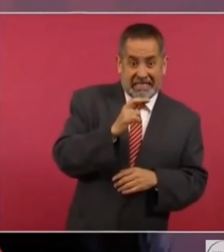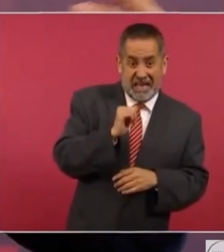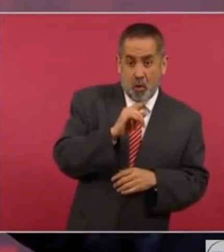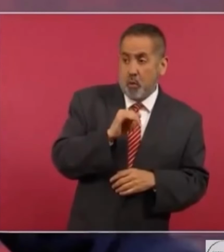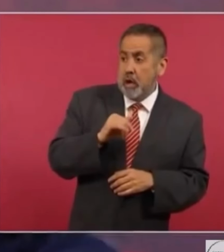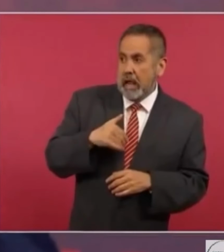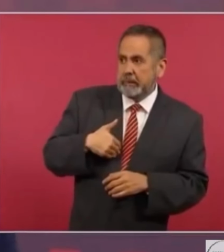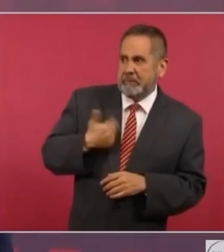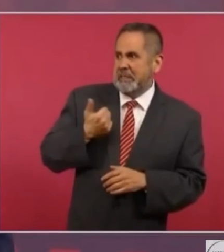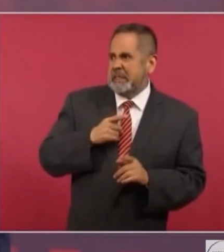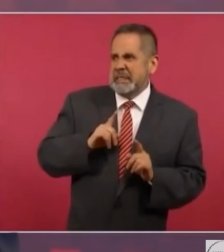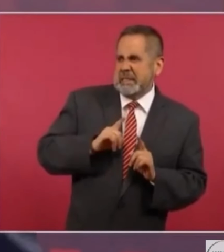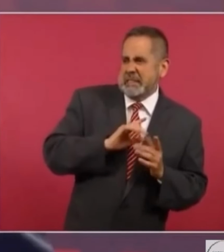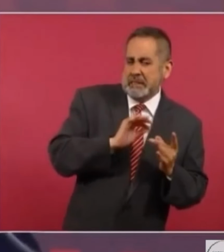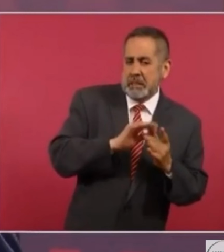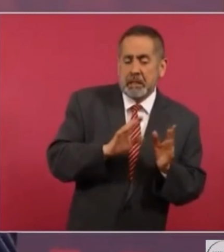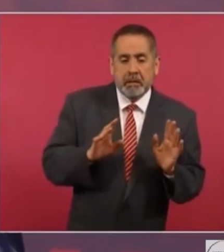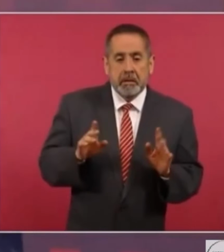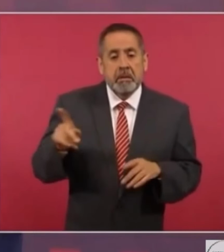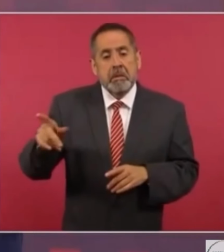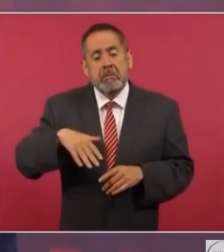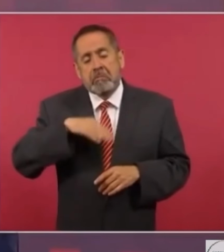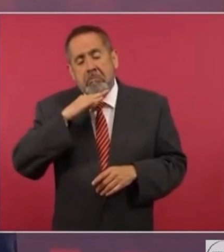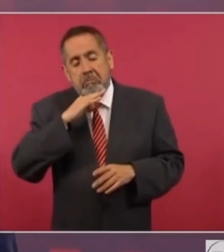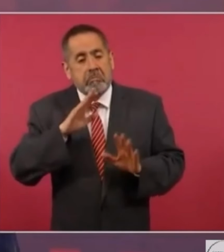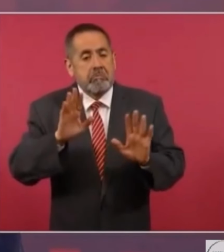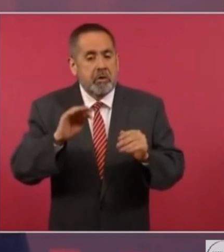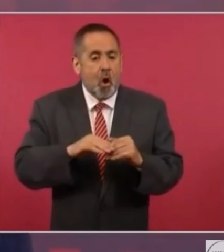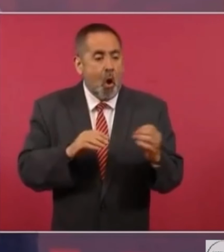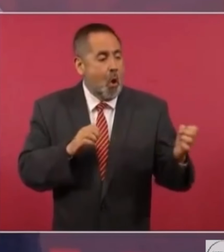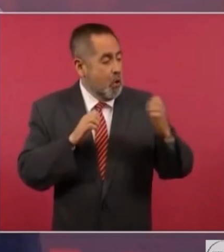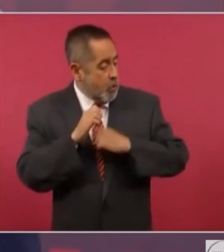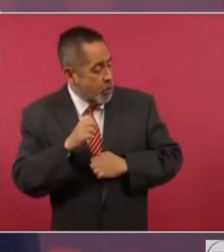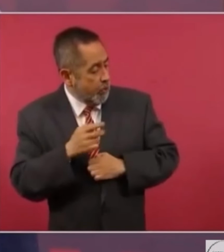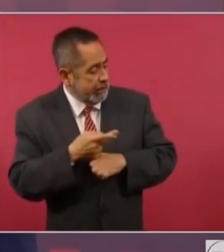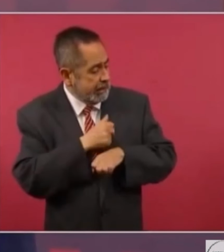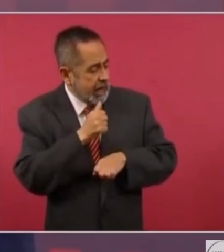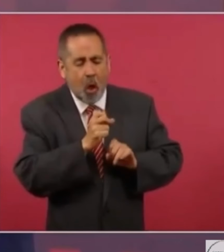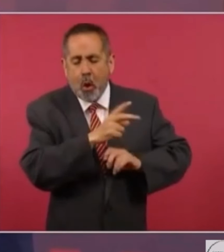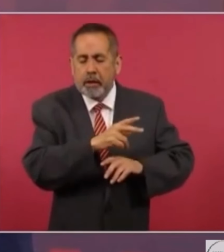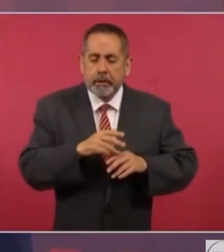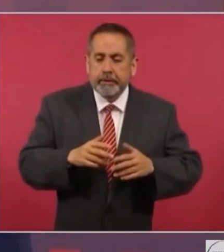se dejó engañar, o lo engañaron.